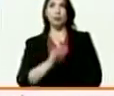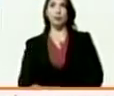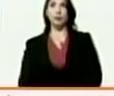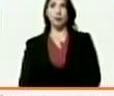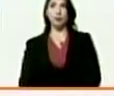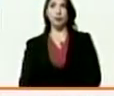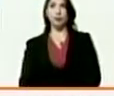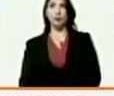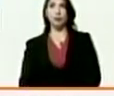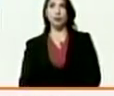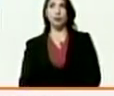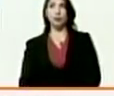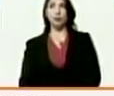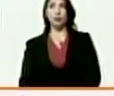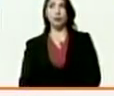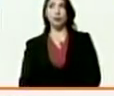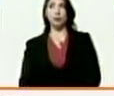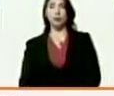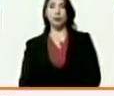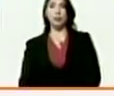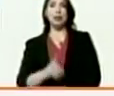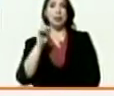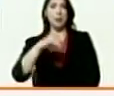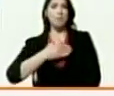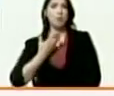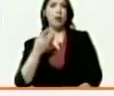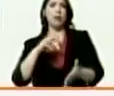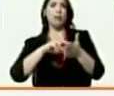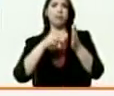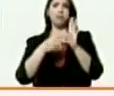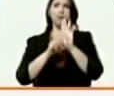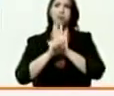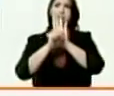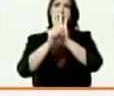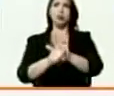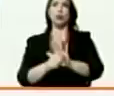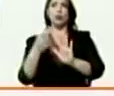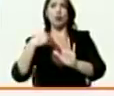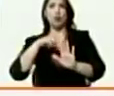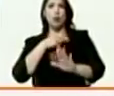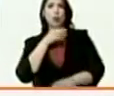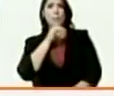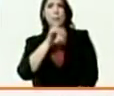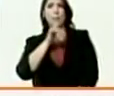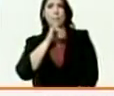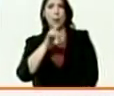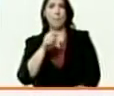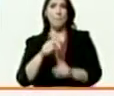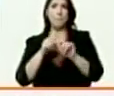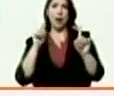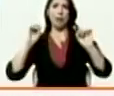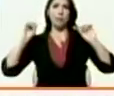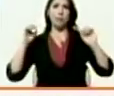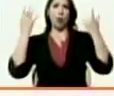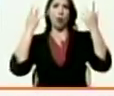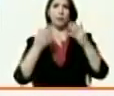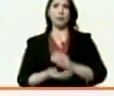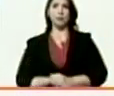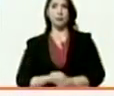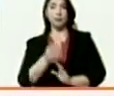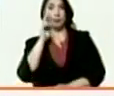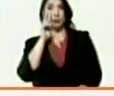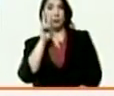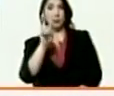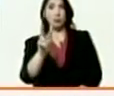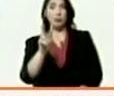Rosa de Luxemburgo pudiera simbolizar eso que estoy aquí refiriendo, para dignificar y visibilizar a